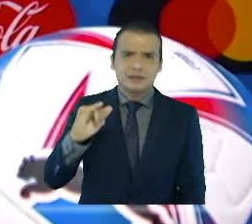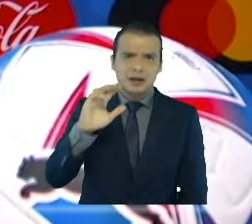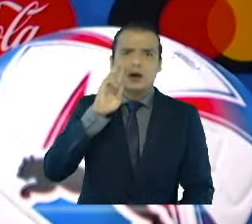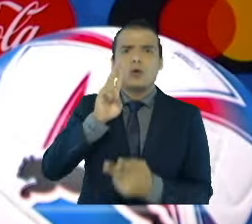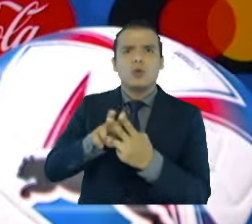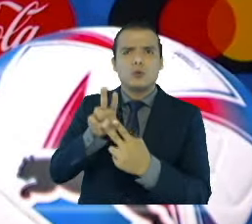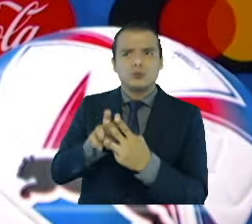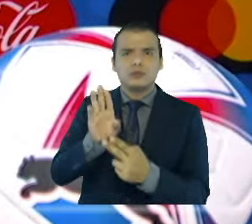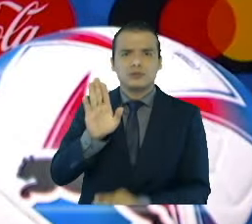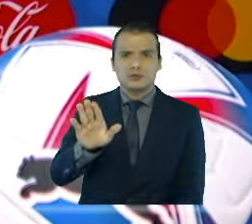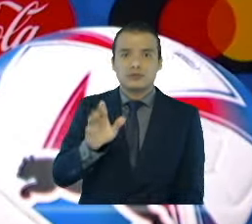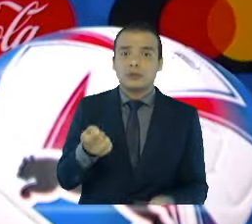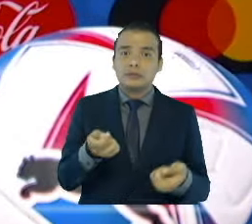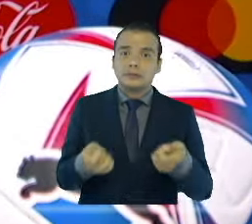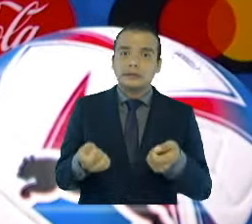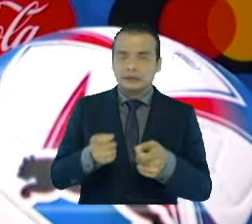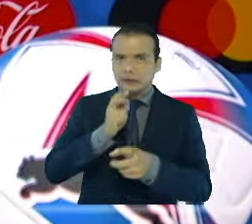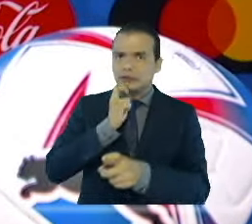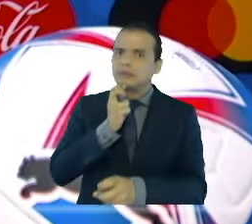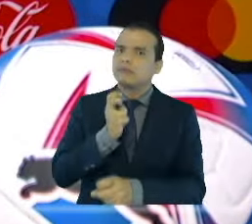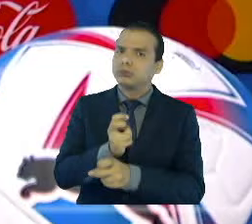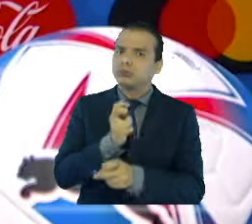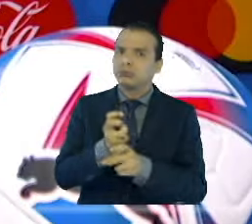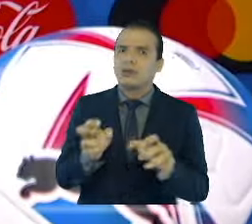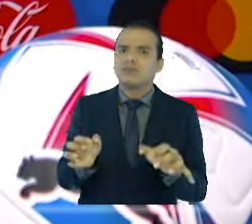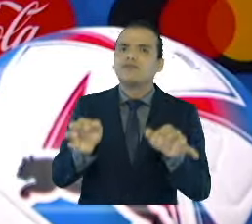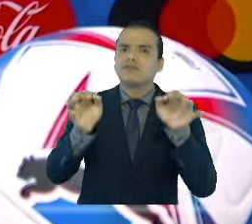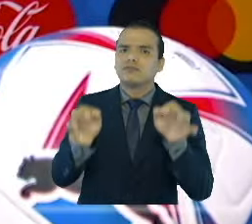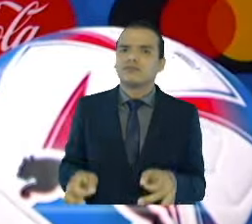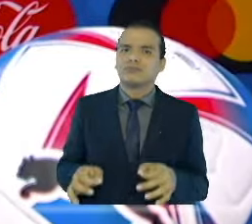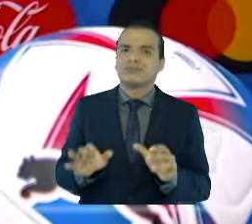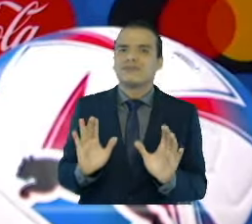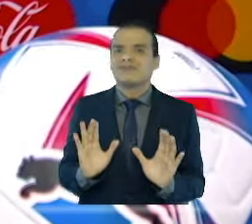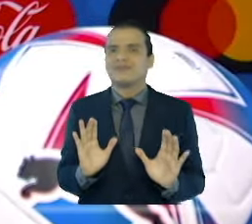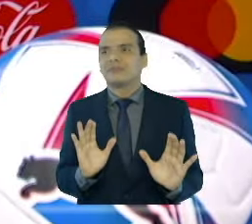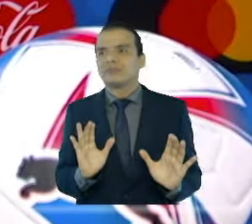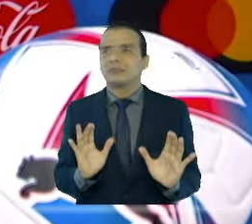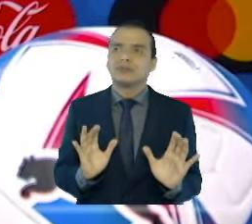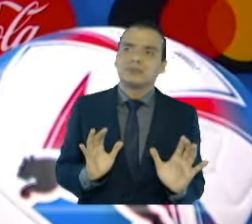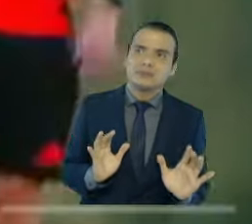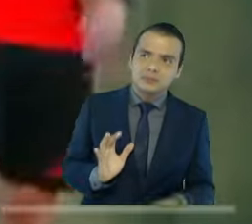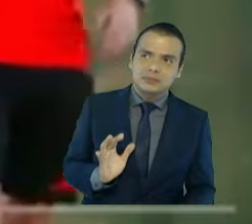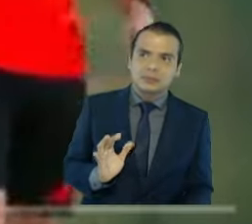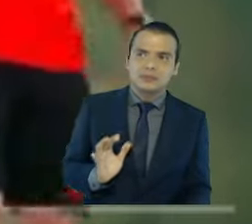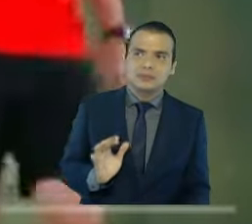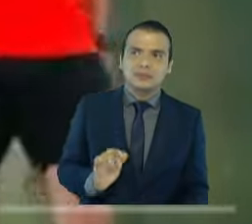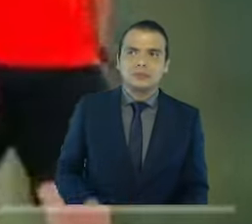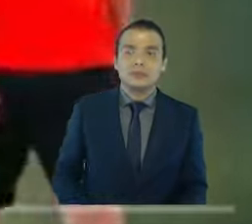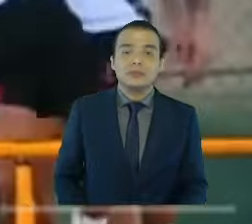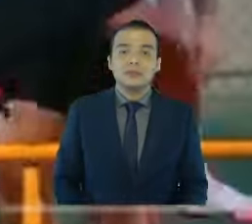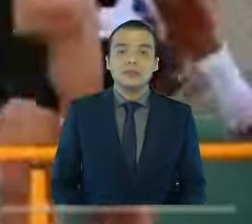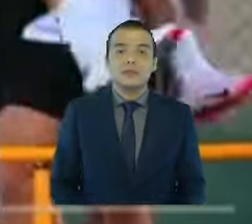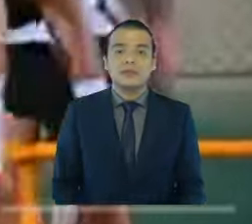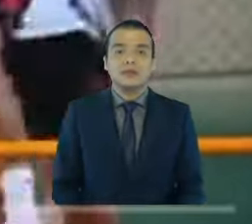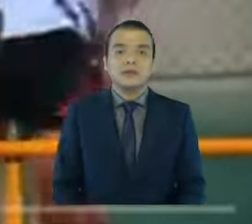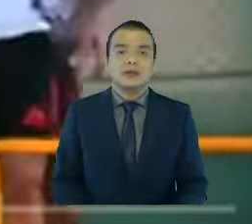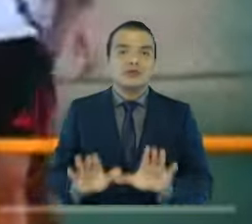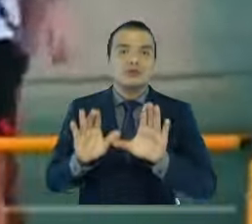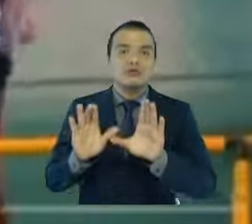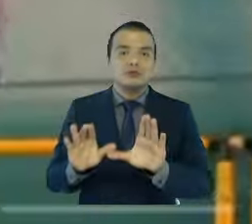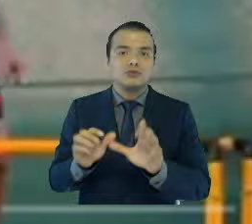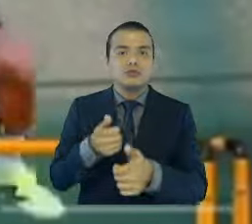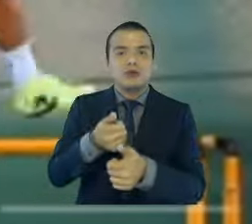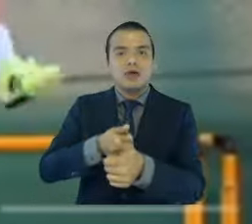controlar porque de pronto diferente a Brasil que tiene la impronta de las capacidades individuales los volantes